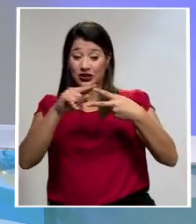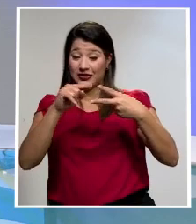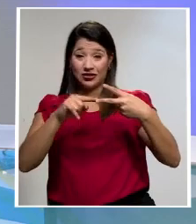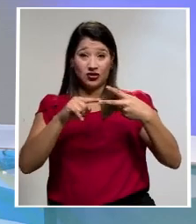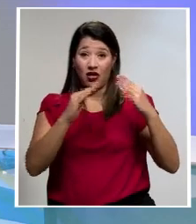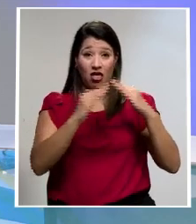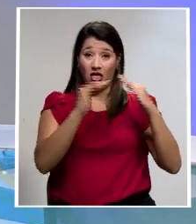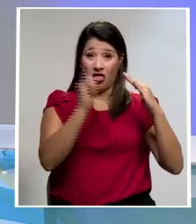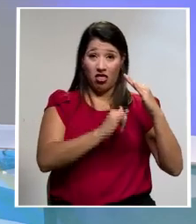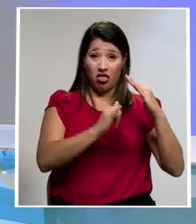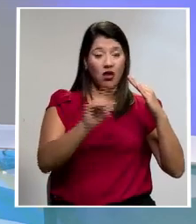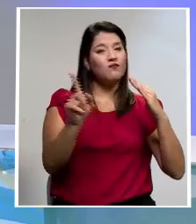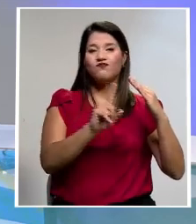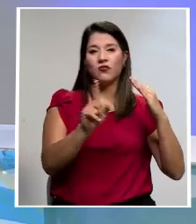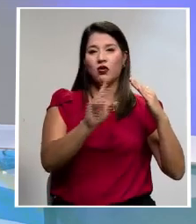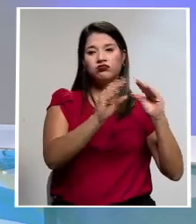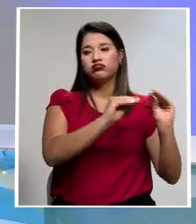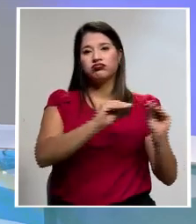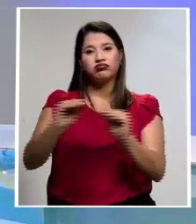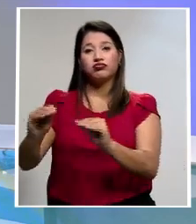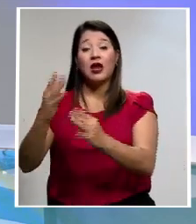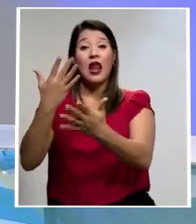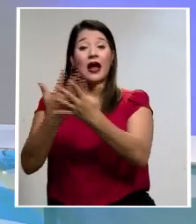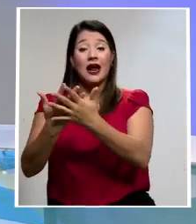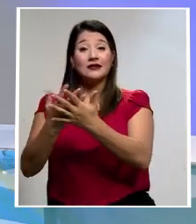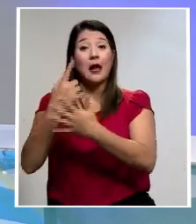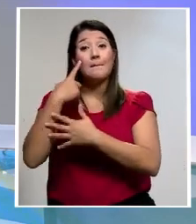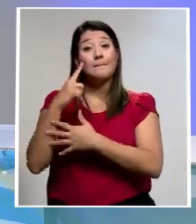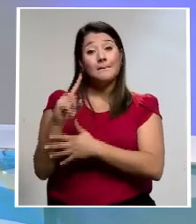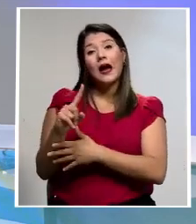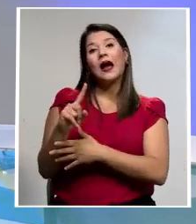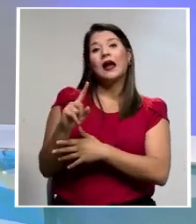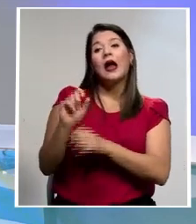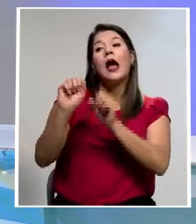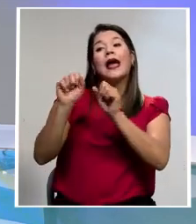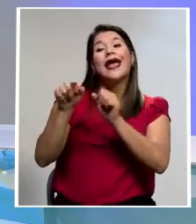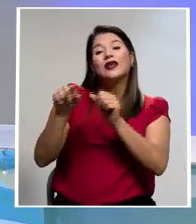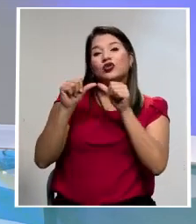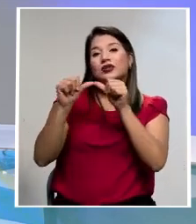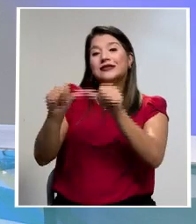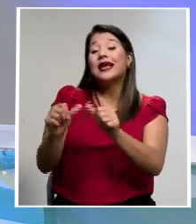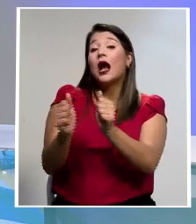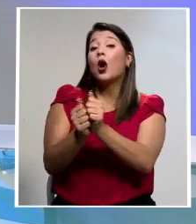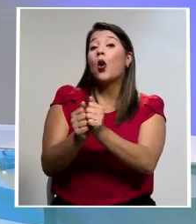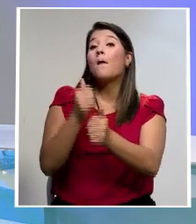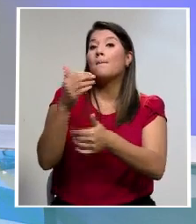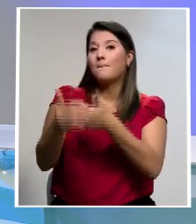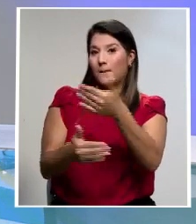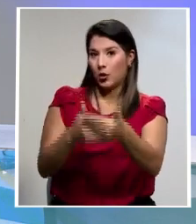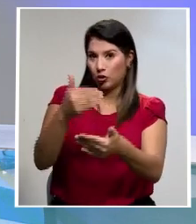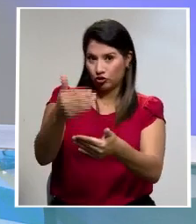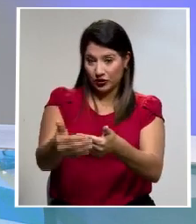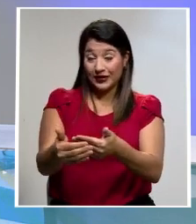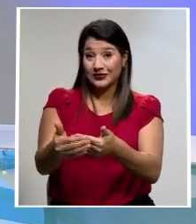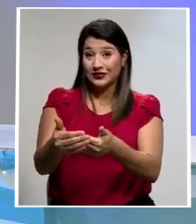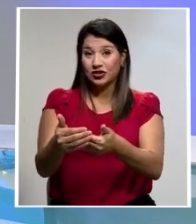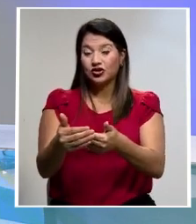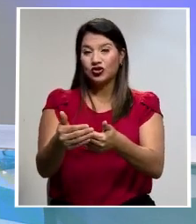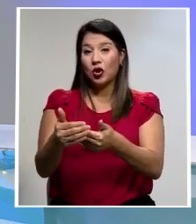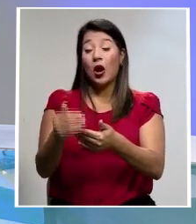preventiva efectiva para resguardar así su apego al proceso en el caso que investiga el pago de